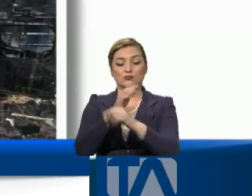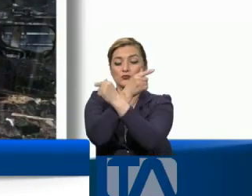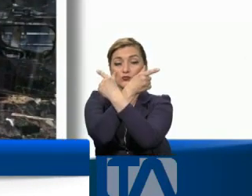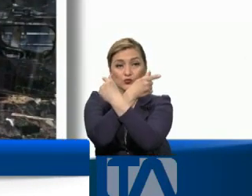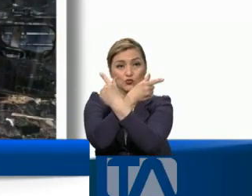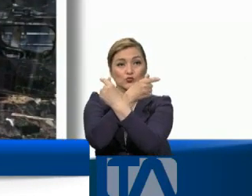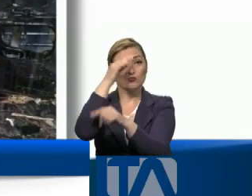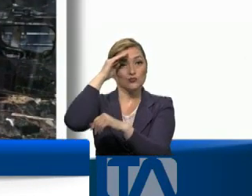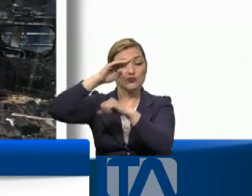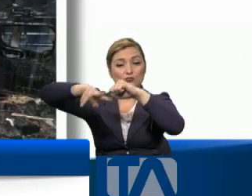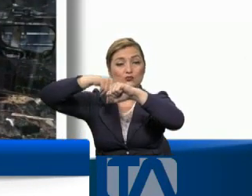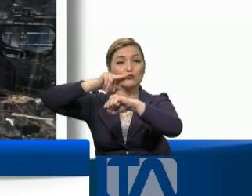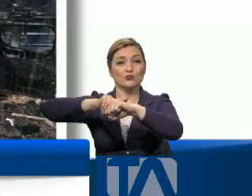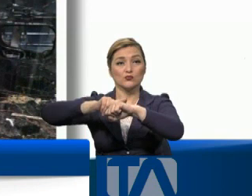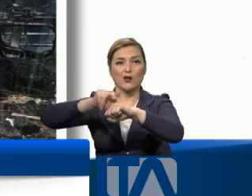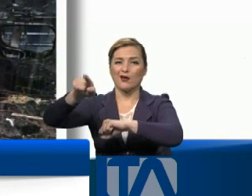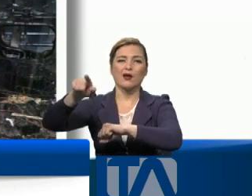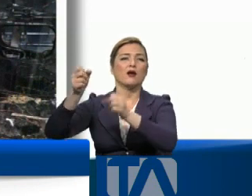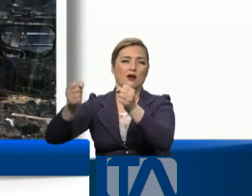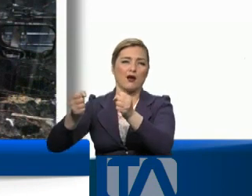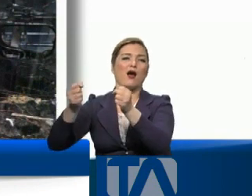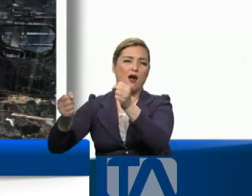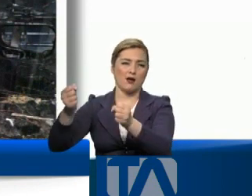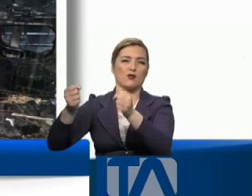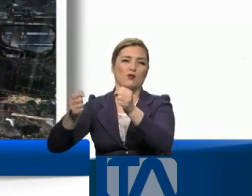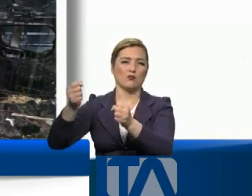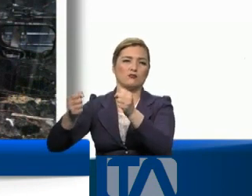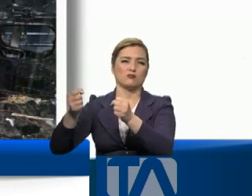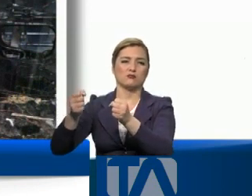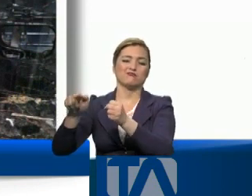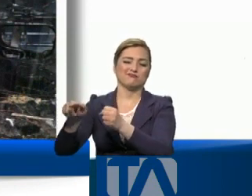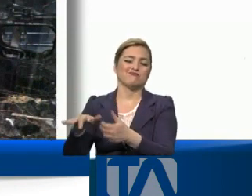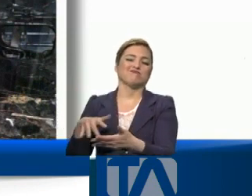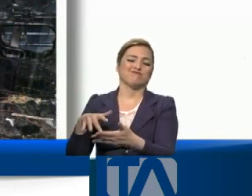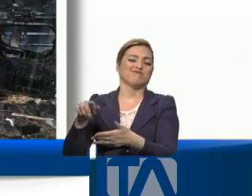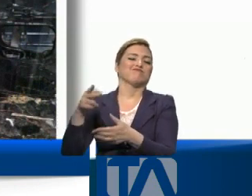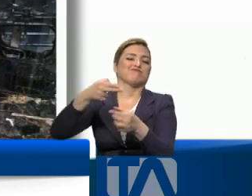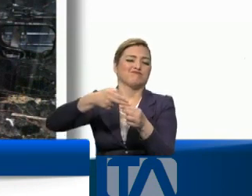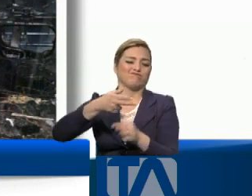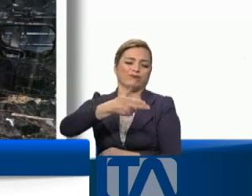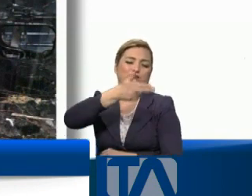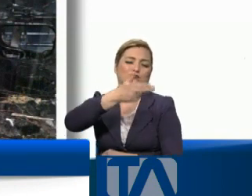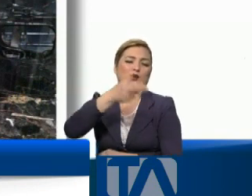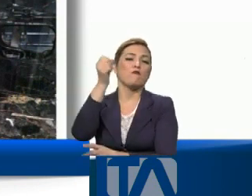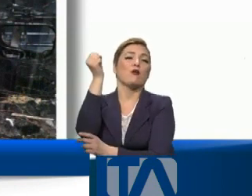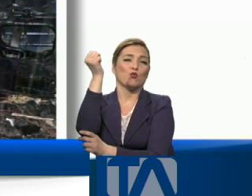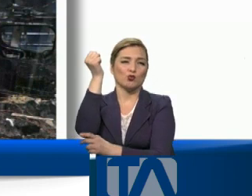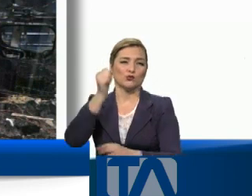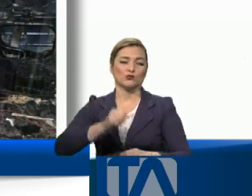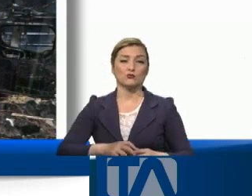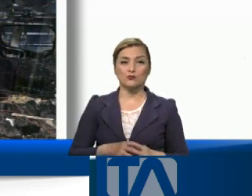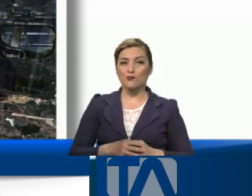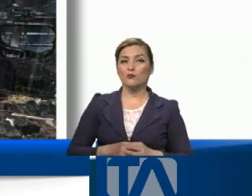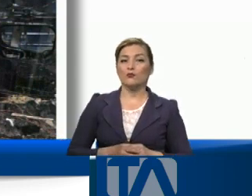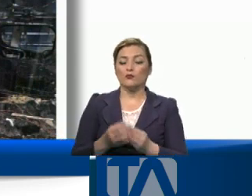de Twitter que la Policía Nacional localizó en el sur de la ciudad un vehículo sospechoso de haber participado en el asesinato de Efraín Ruales.